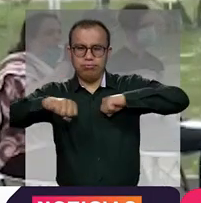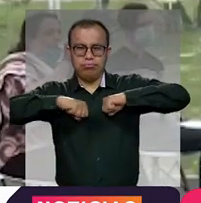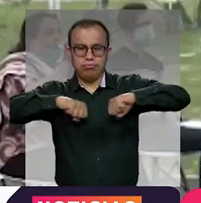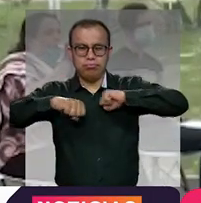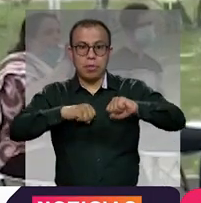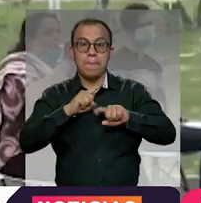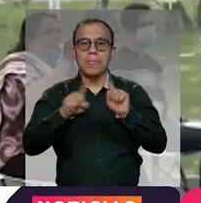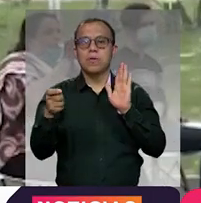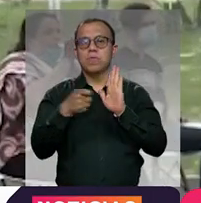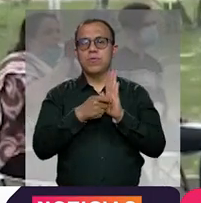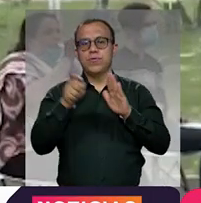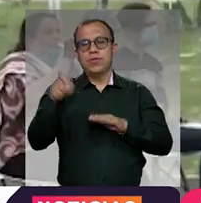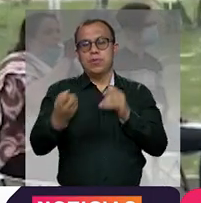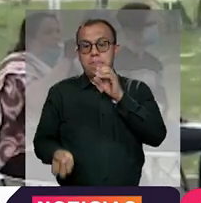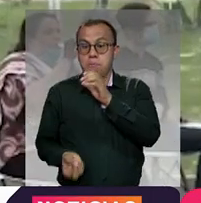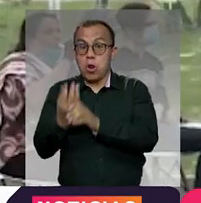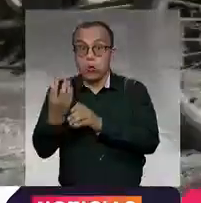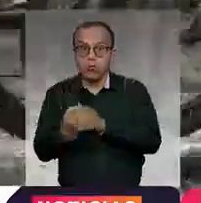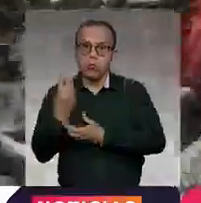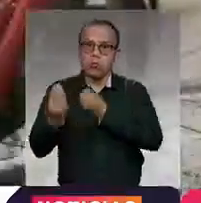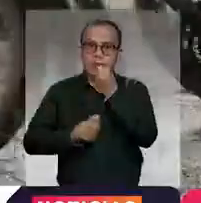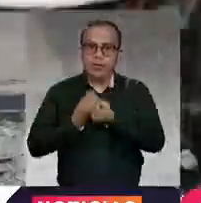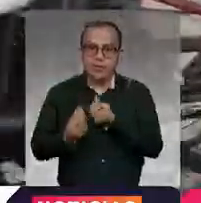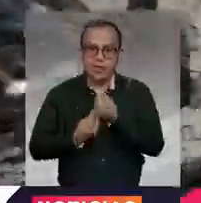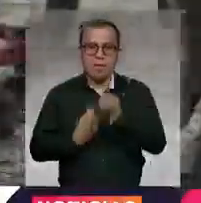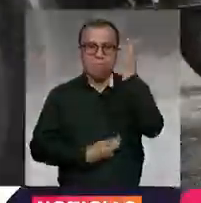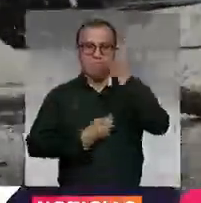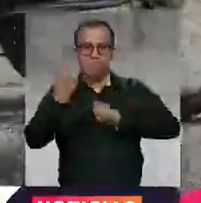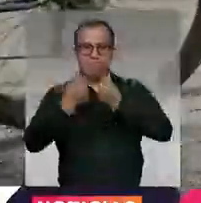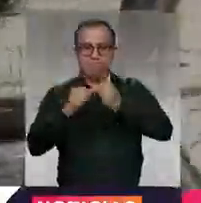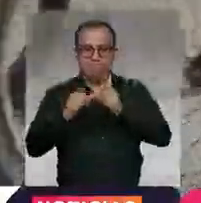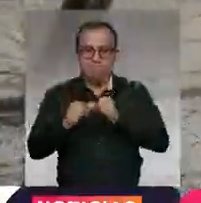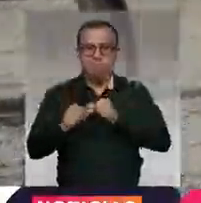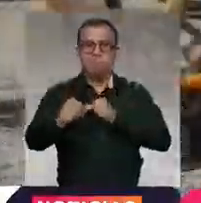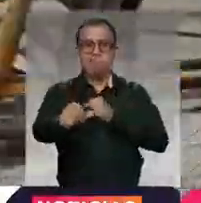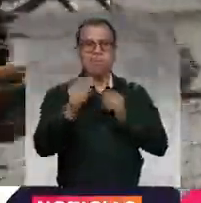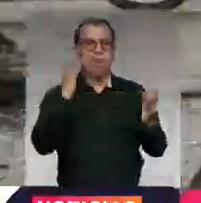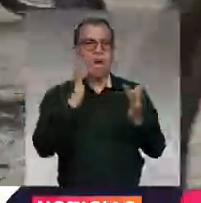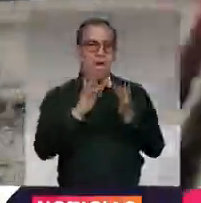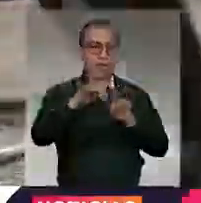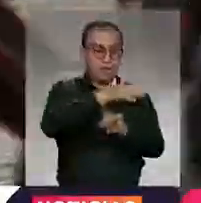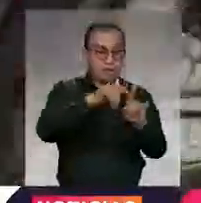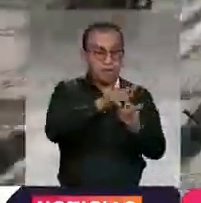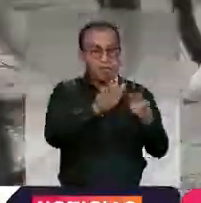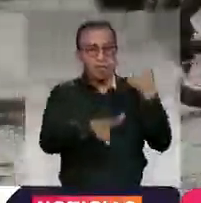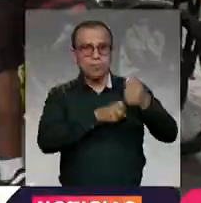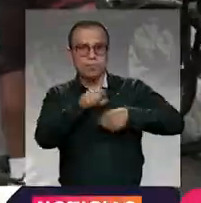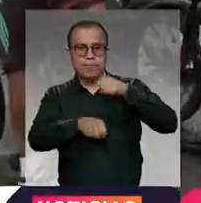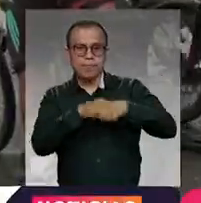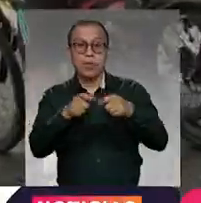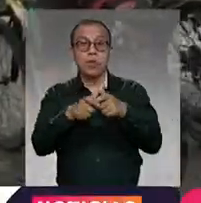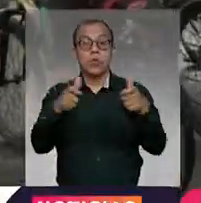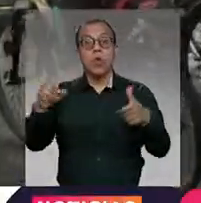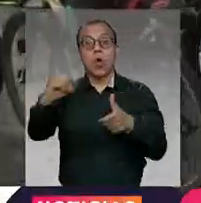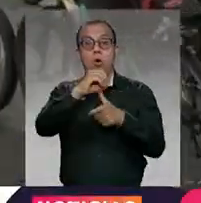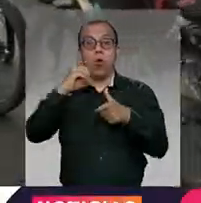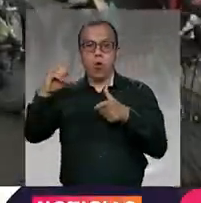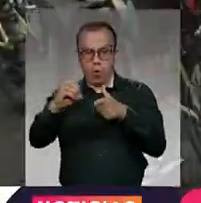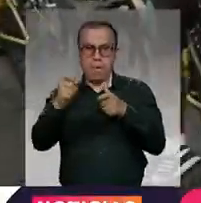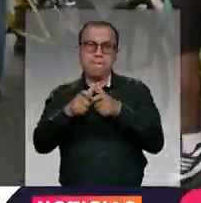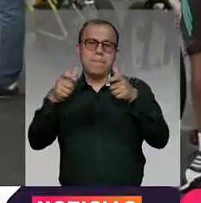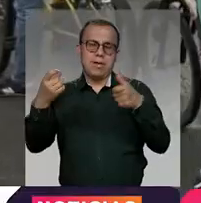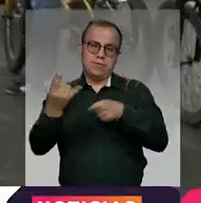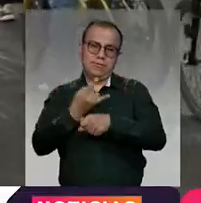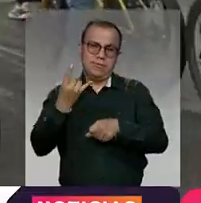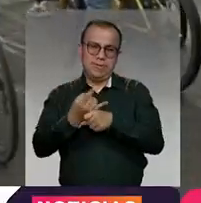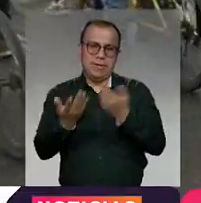pero necesitamos fabricar, producir y generar una economía más estable alrededor de la bicicleta. Los hombres son los que más usan la bicicleta en Bogotá debido